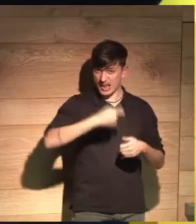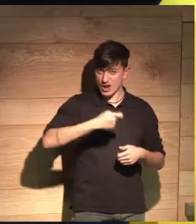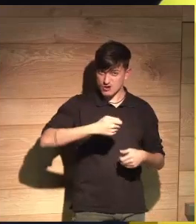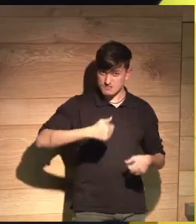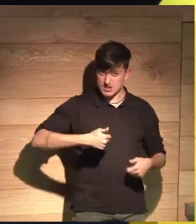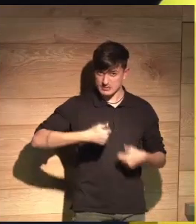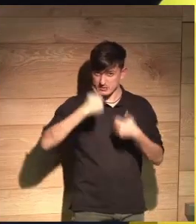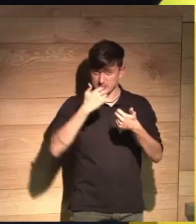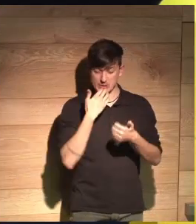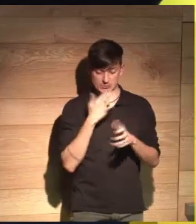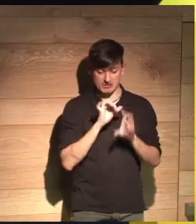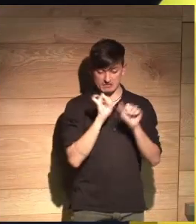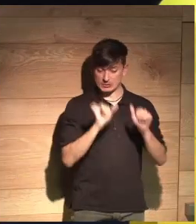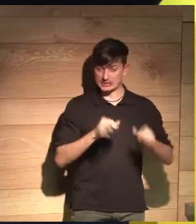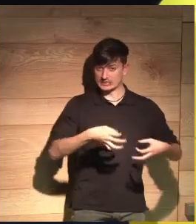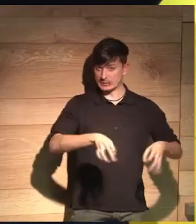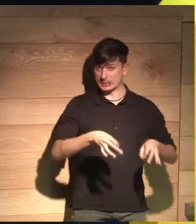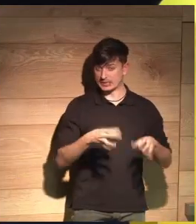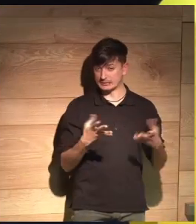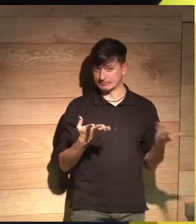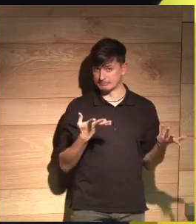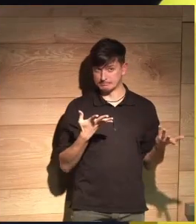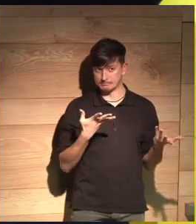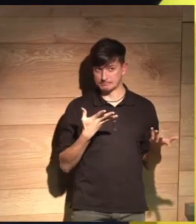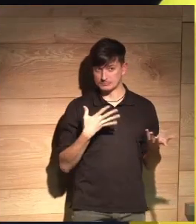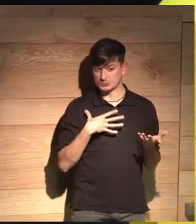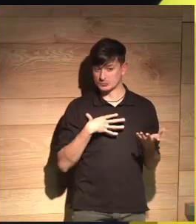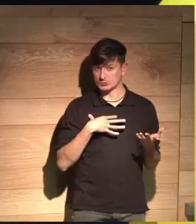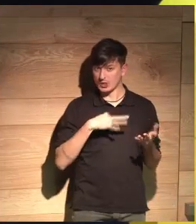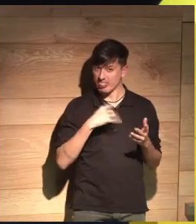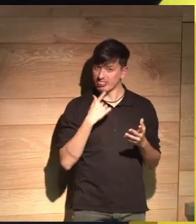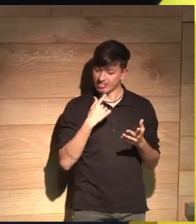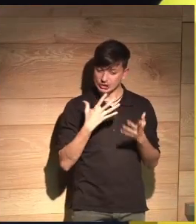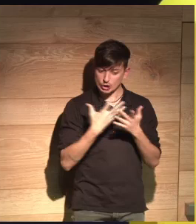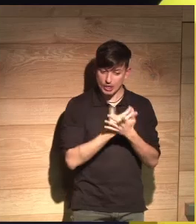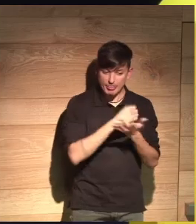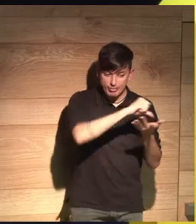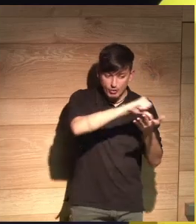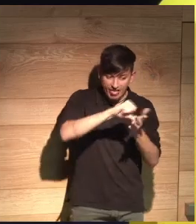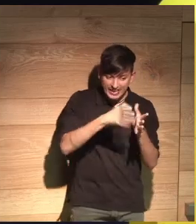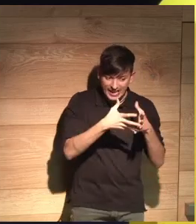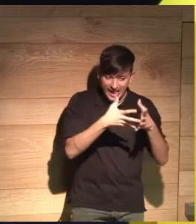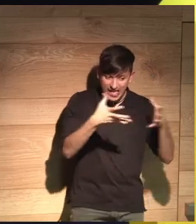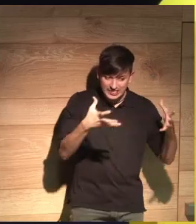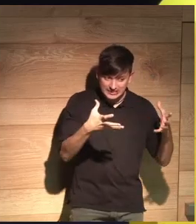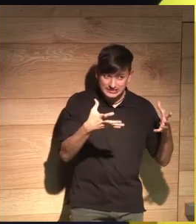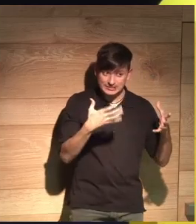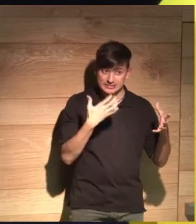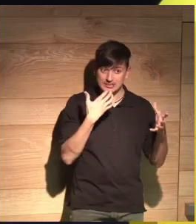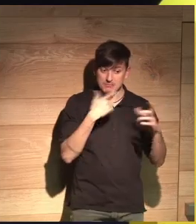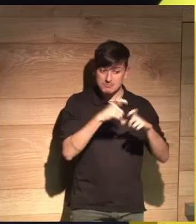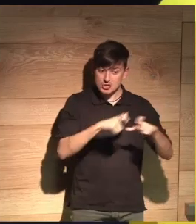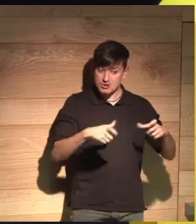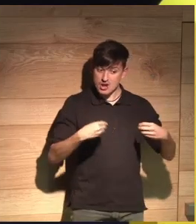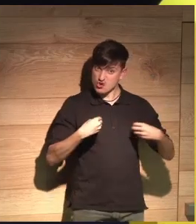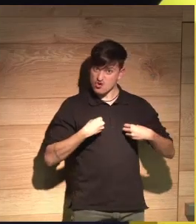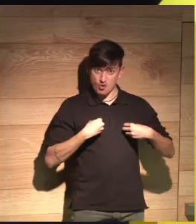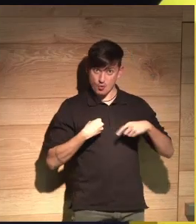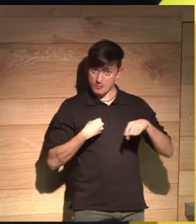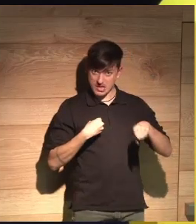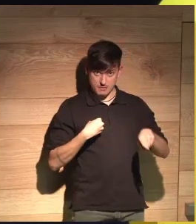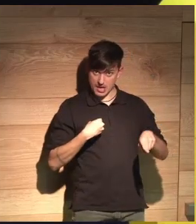una manera muy simple sería de decir en todas las grandes ciudades que lo que no vive en la ciudad tienen que o